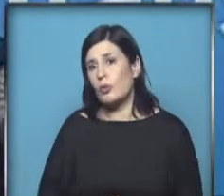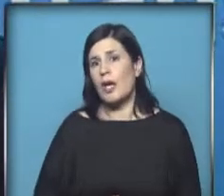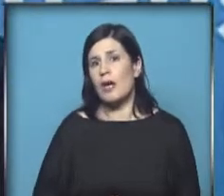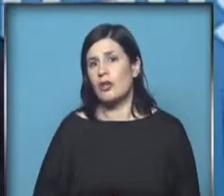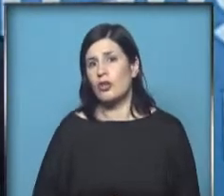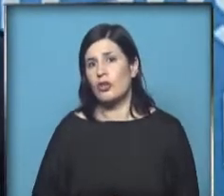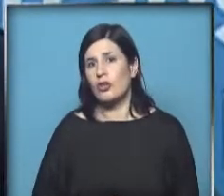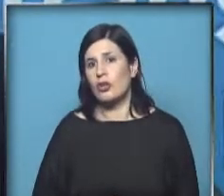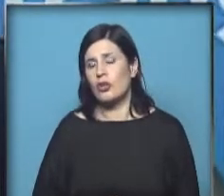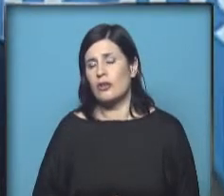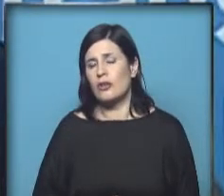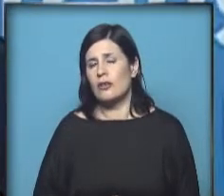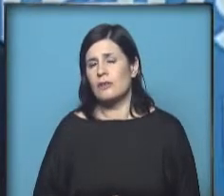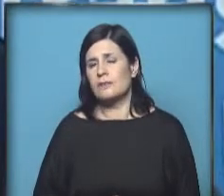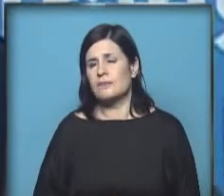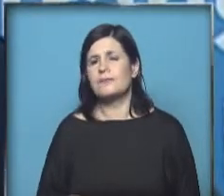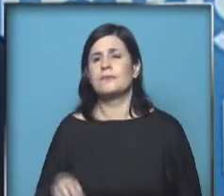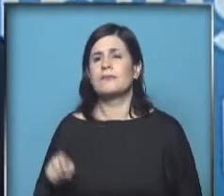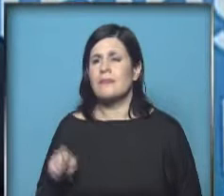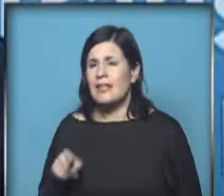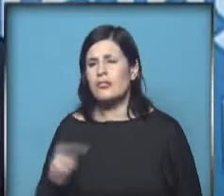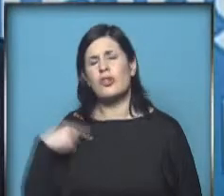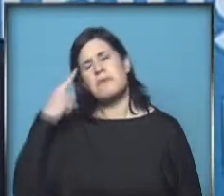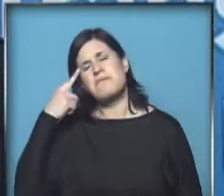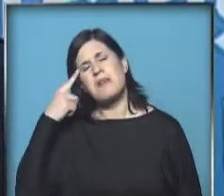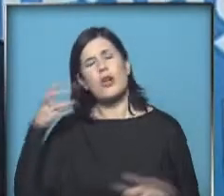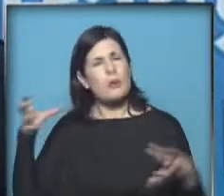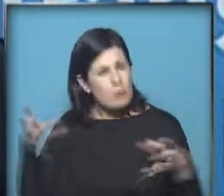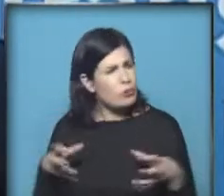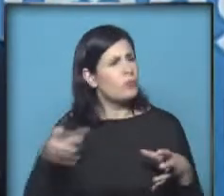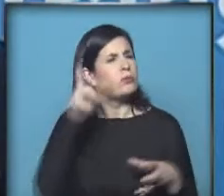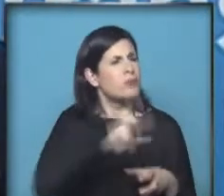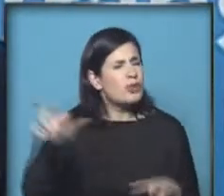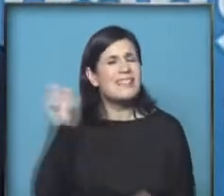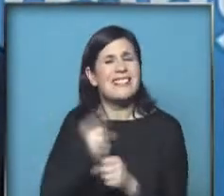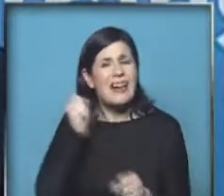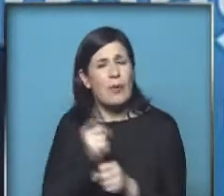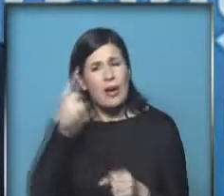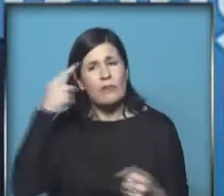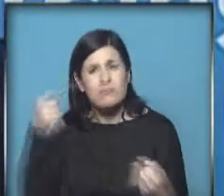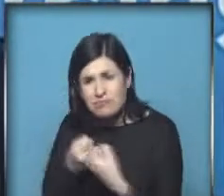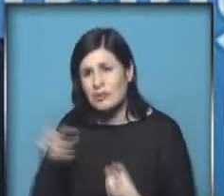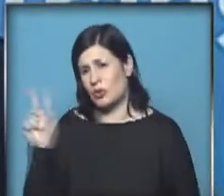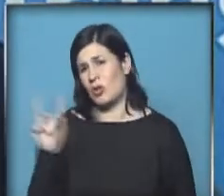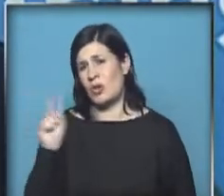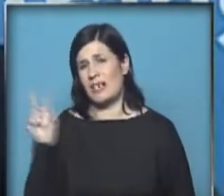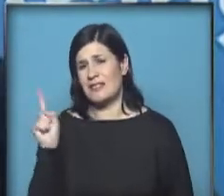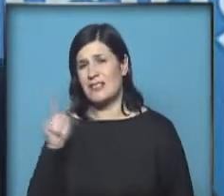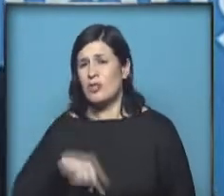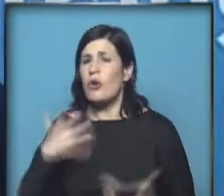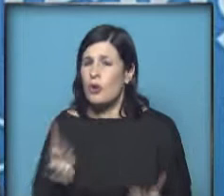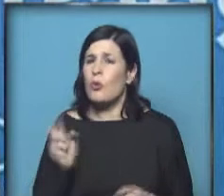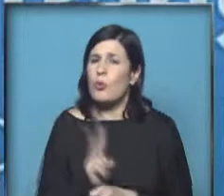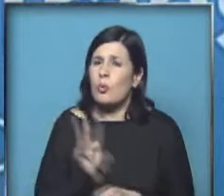que están muy lejos de lo que hoy demanda el conjunto de los argentinos que es defender el empleo que